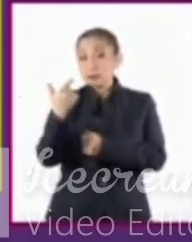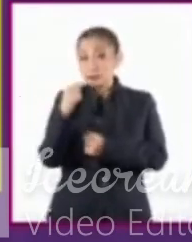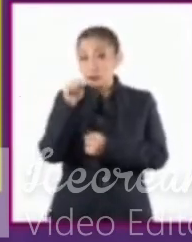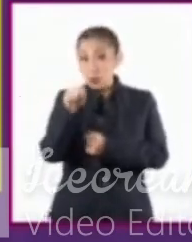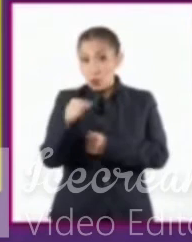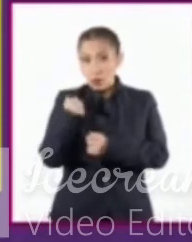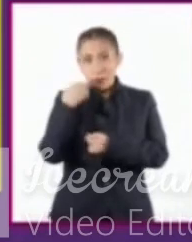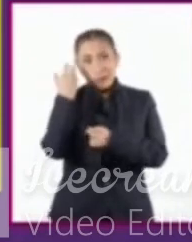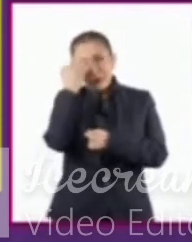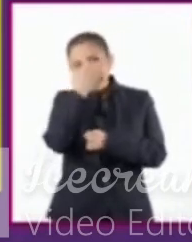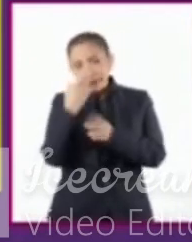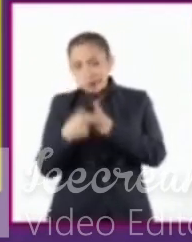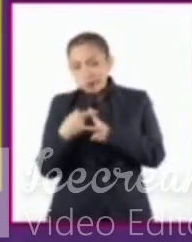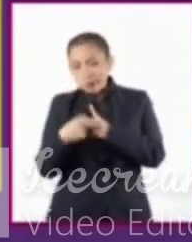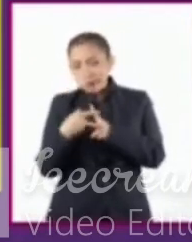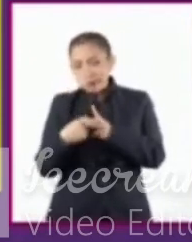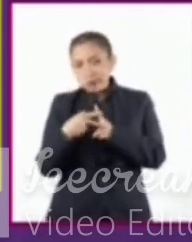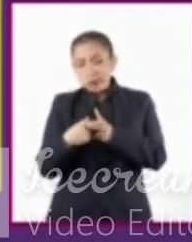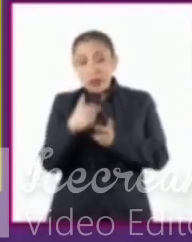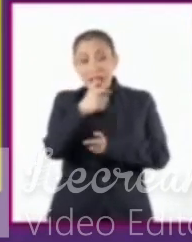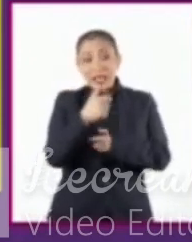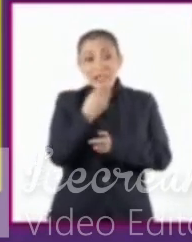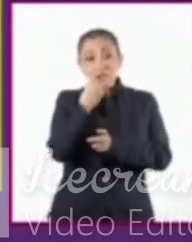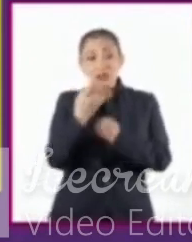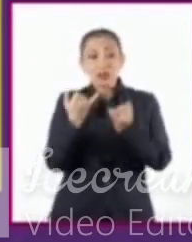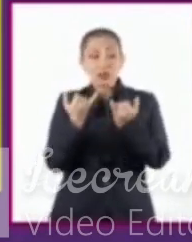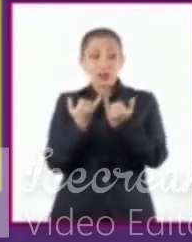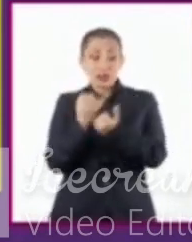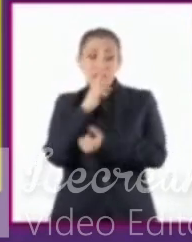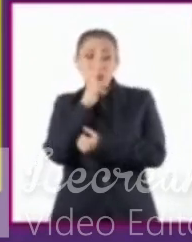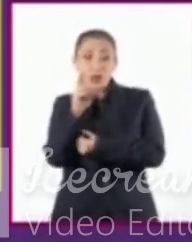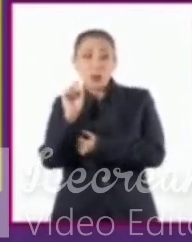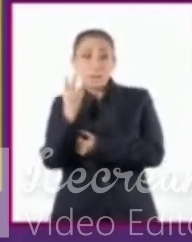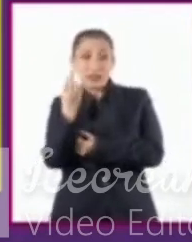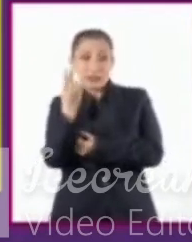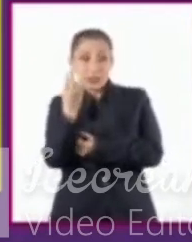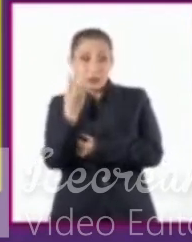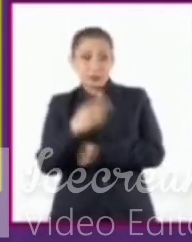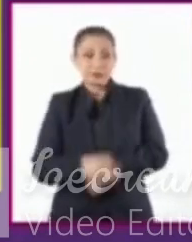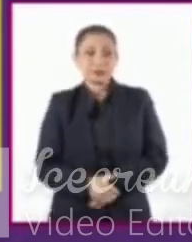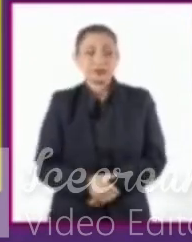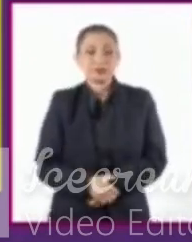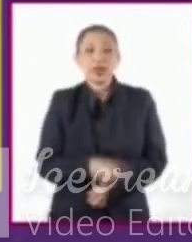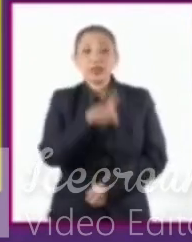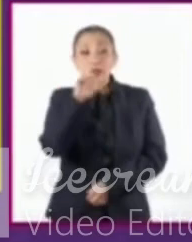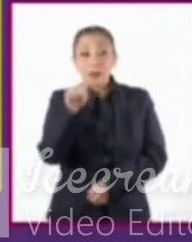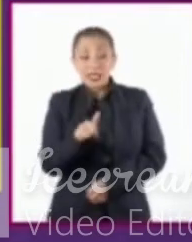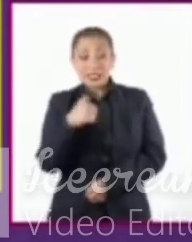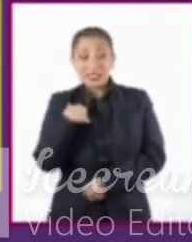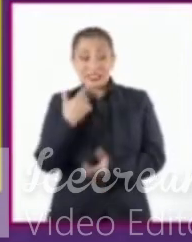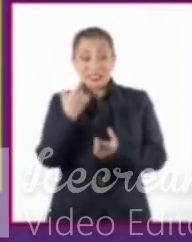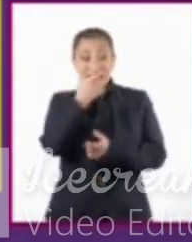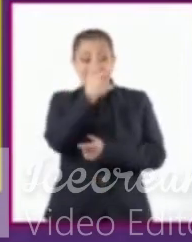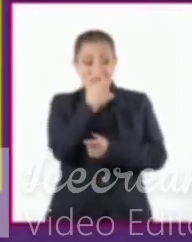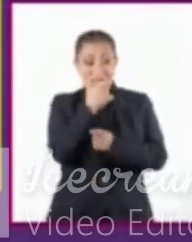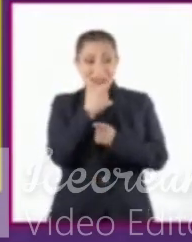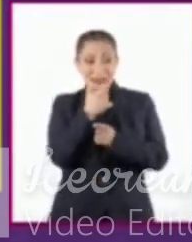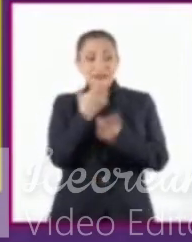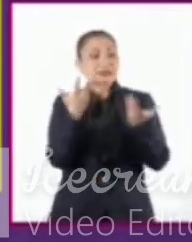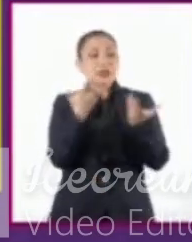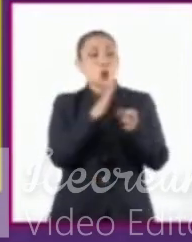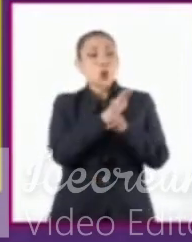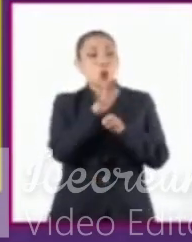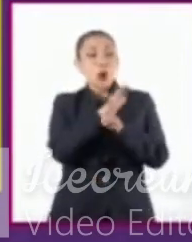la operación, encontramos que x al cuadrado es igual a 25. Para despejar a la x,